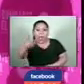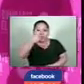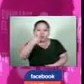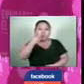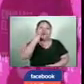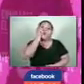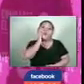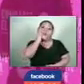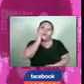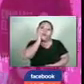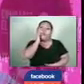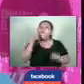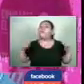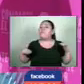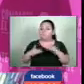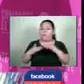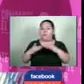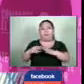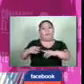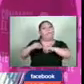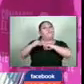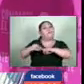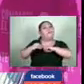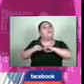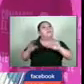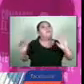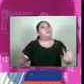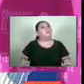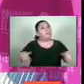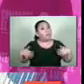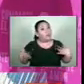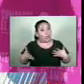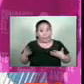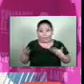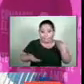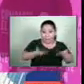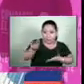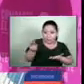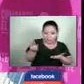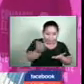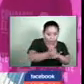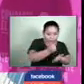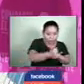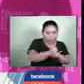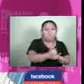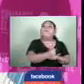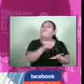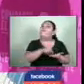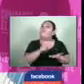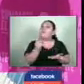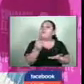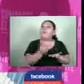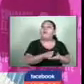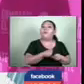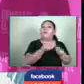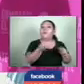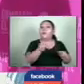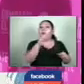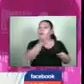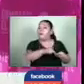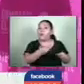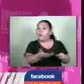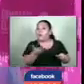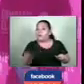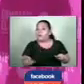solo eso, lo especial de esta pizza es que todo lo que recaudemos y todas las ganancias de este producto en